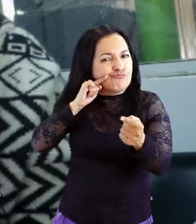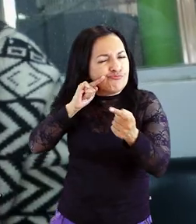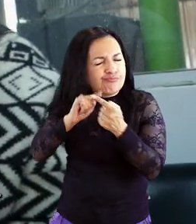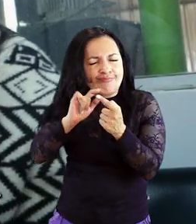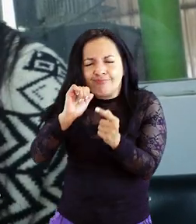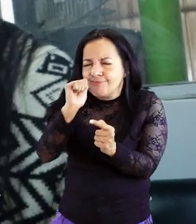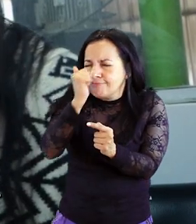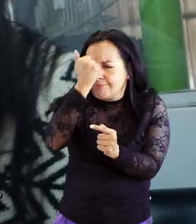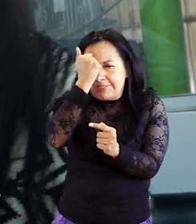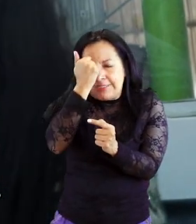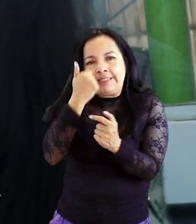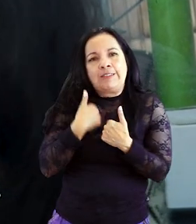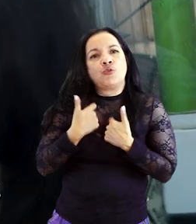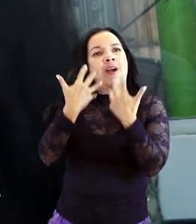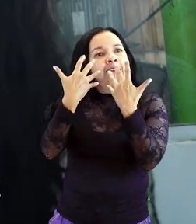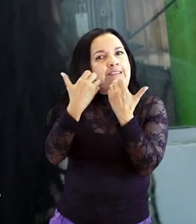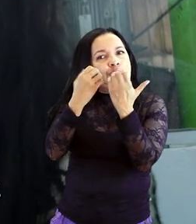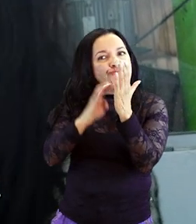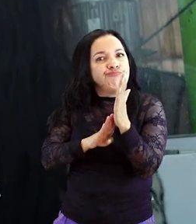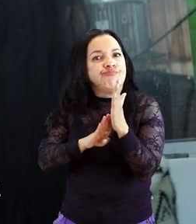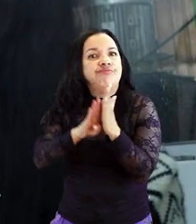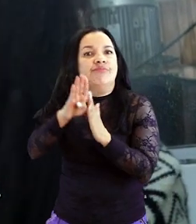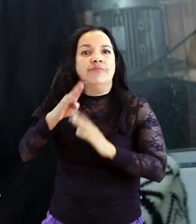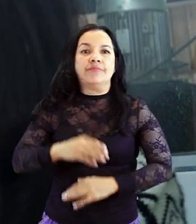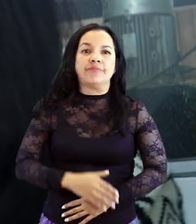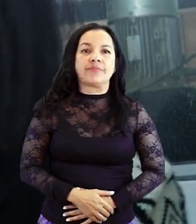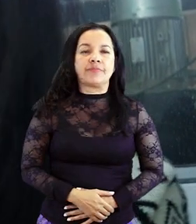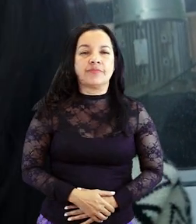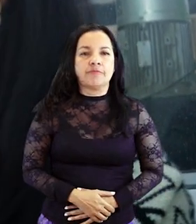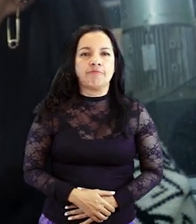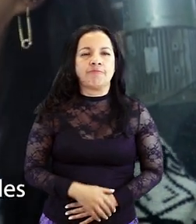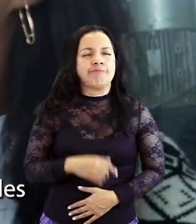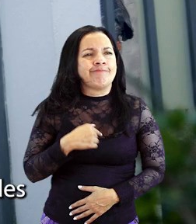la herramienta principal de lo que queremos desarrollar.